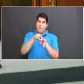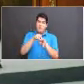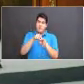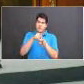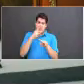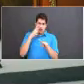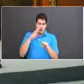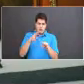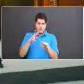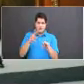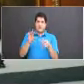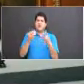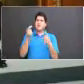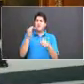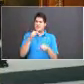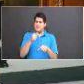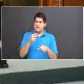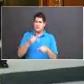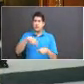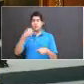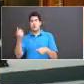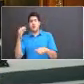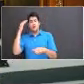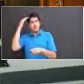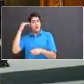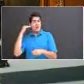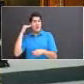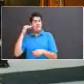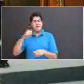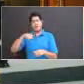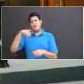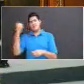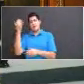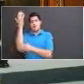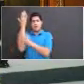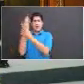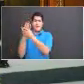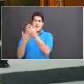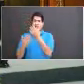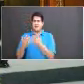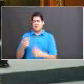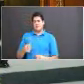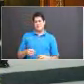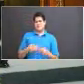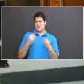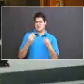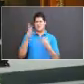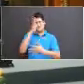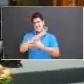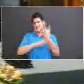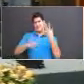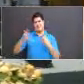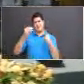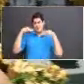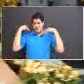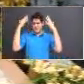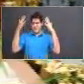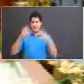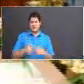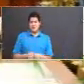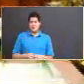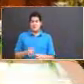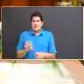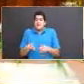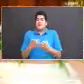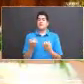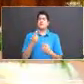esto? Y otro recibió la cabeza y otro el torso. Hermano, fue un escándalo terrible. Entonces, ¿qué fue lo que pasó? Entonces él les dijo qué era